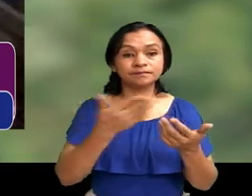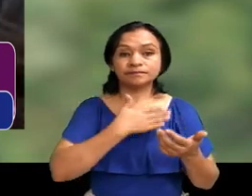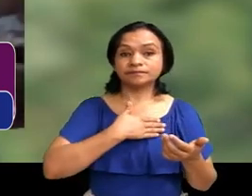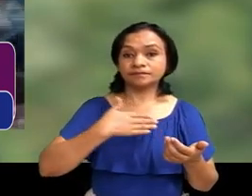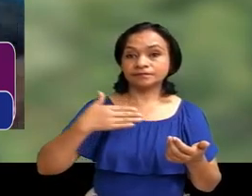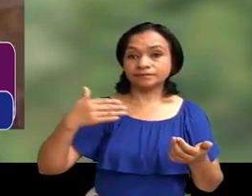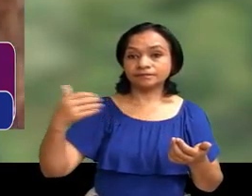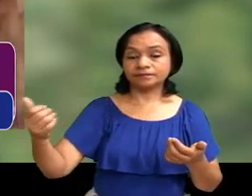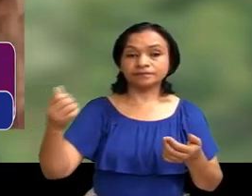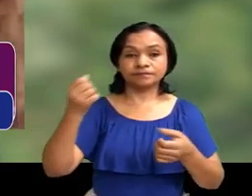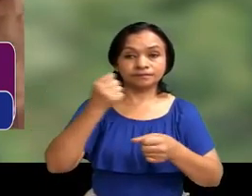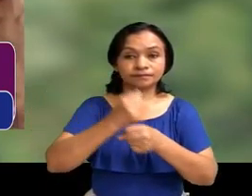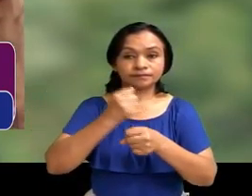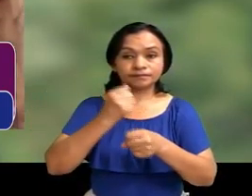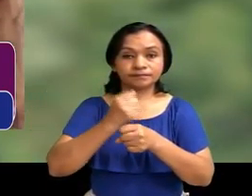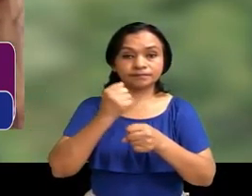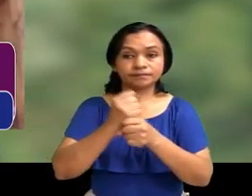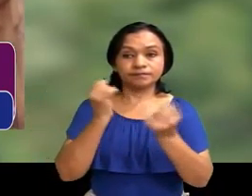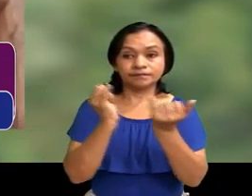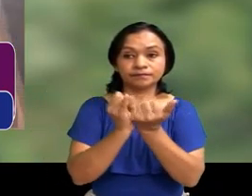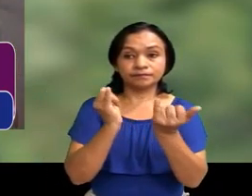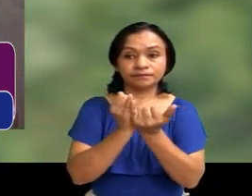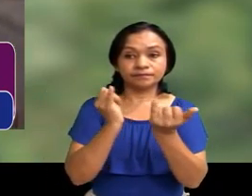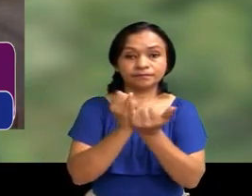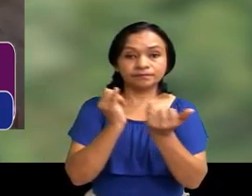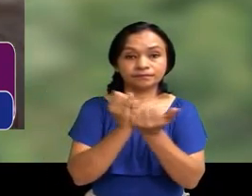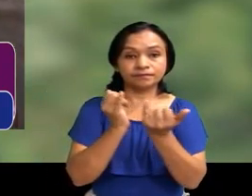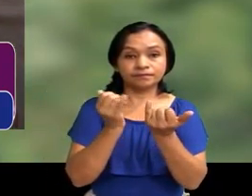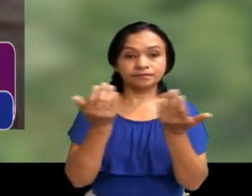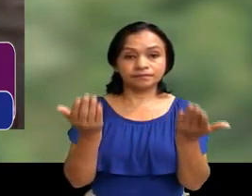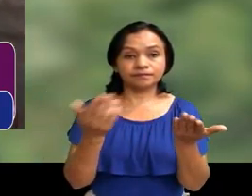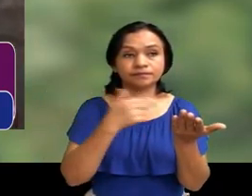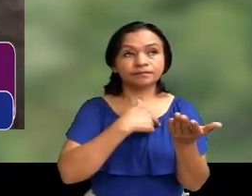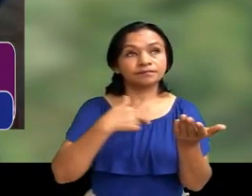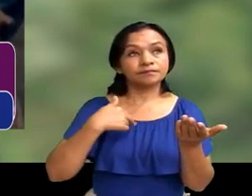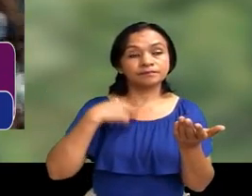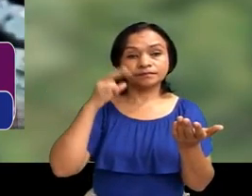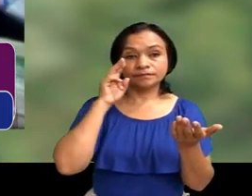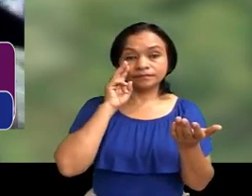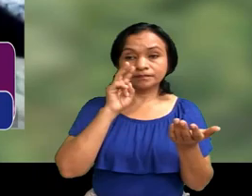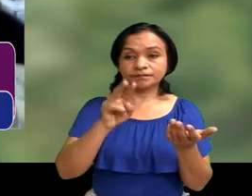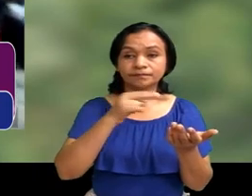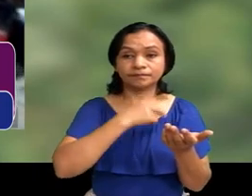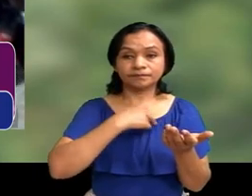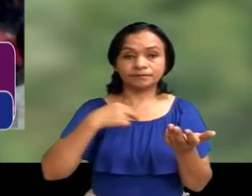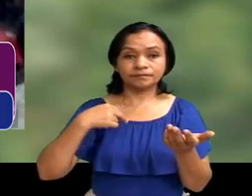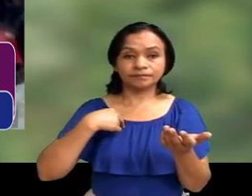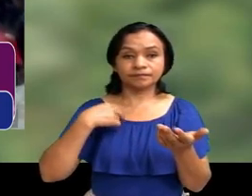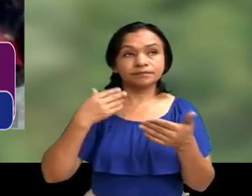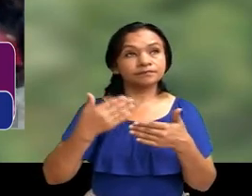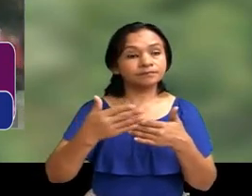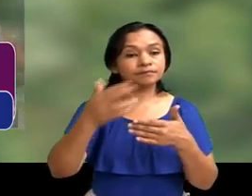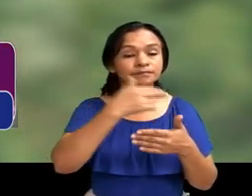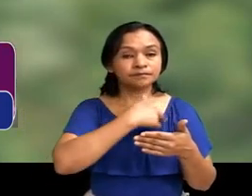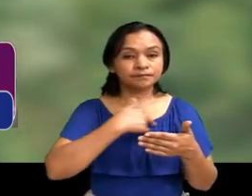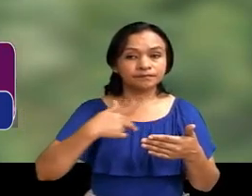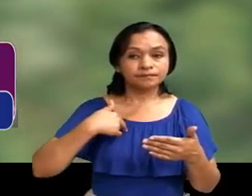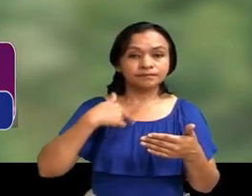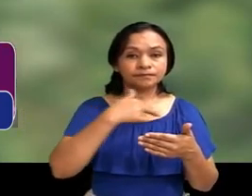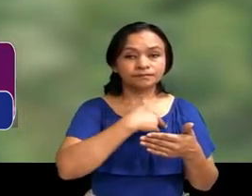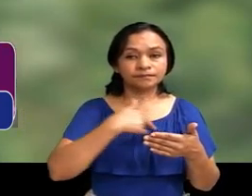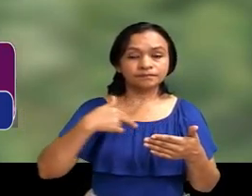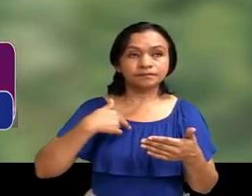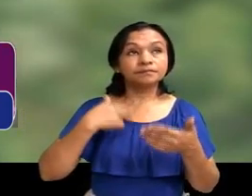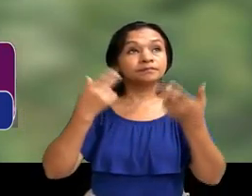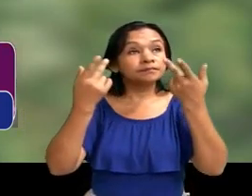mejorando su tecnología, igual reduciendo costos de instalación. Entonces eso lo estamos ejecutando, ¿verdad?